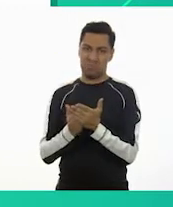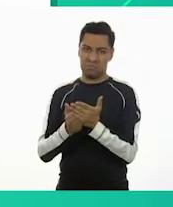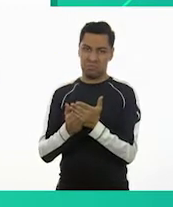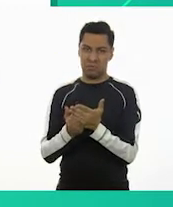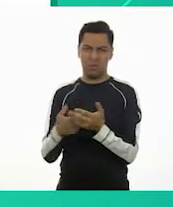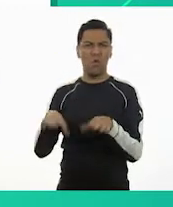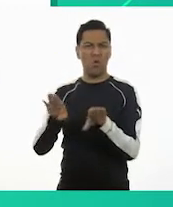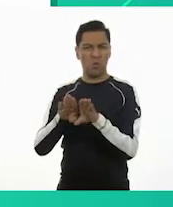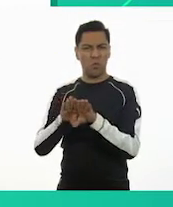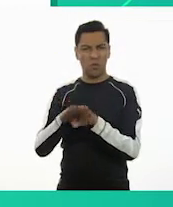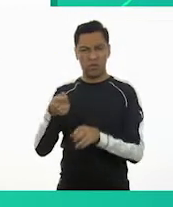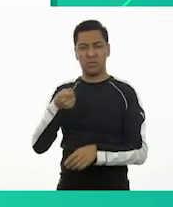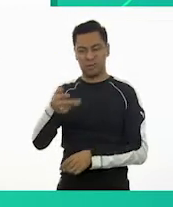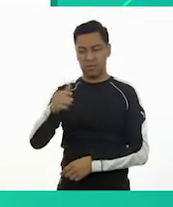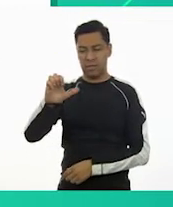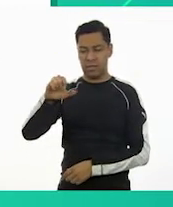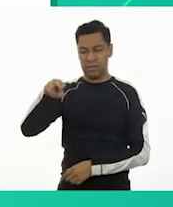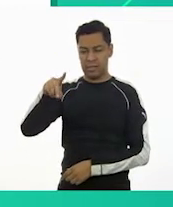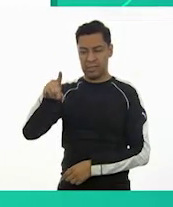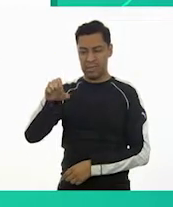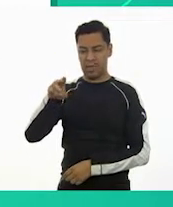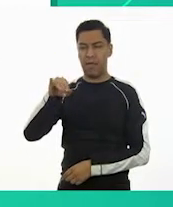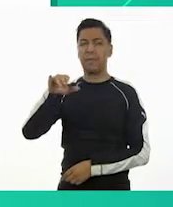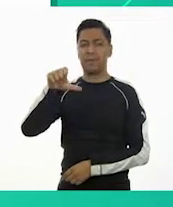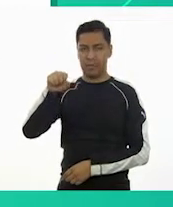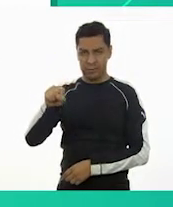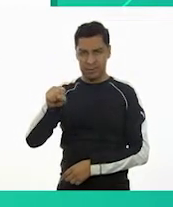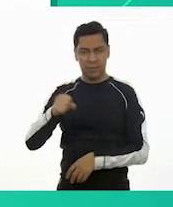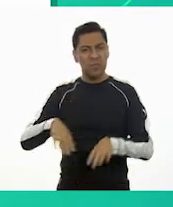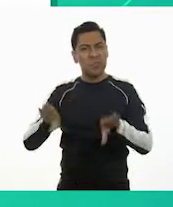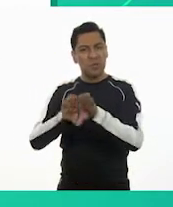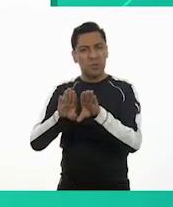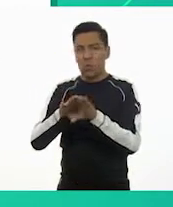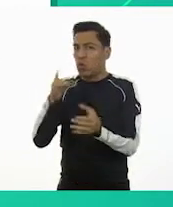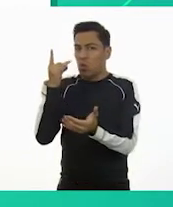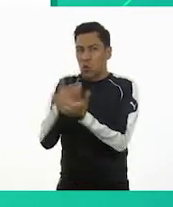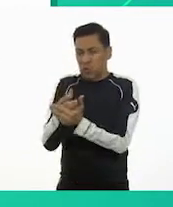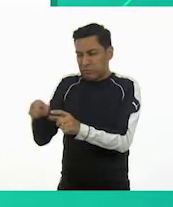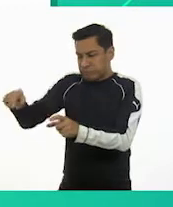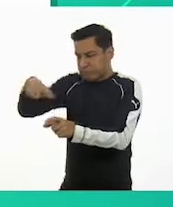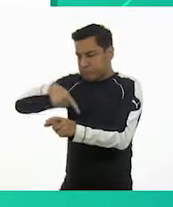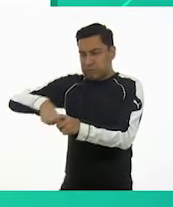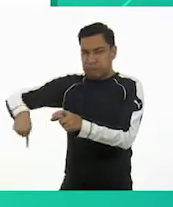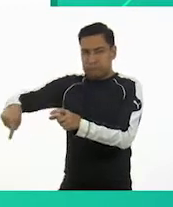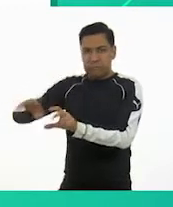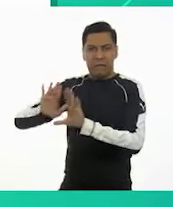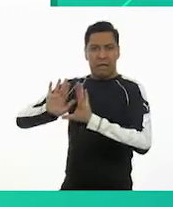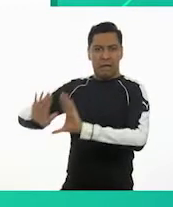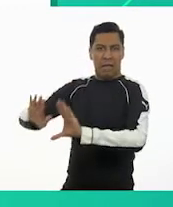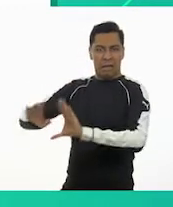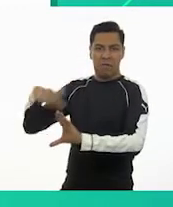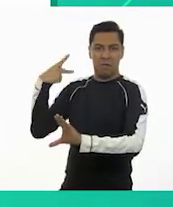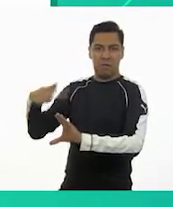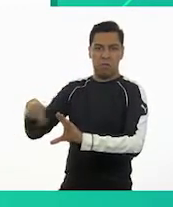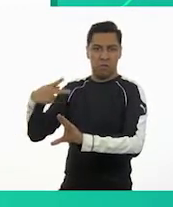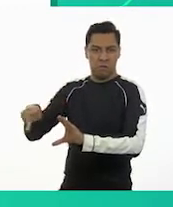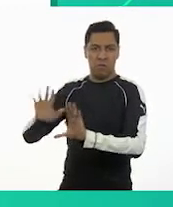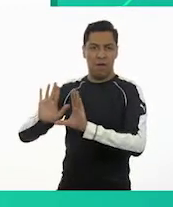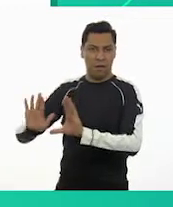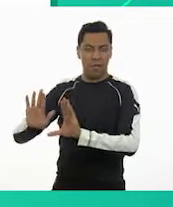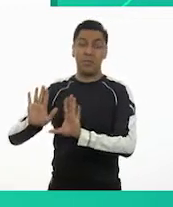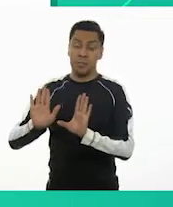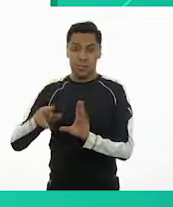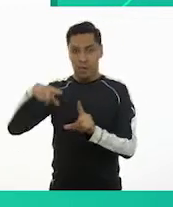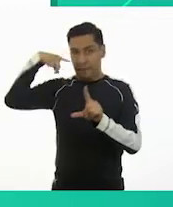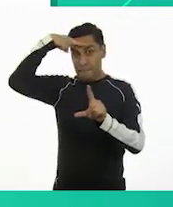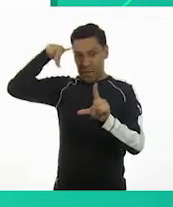endémicas. Su distribución está restringida a un territorio determinado. Pueden ser endémicas de México,